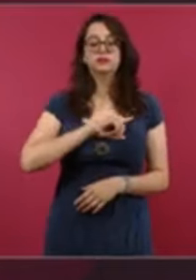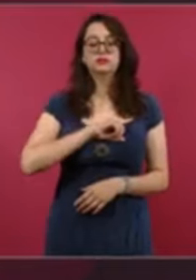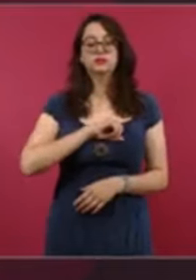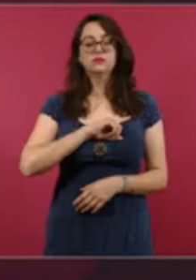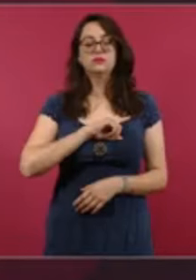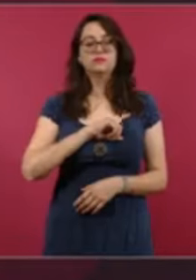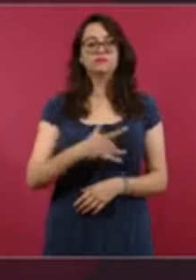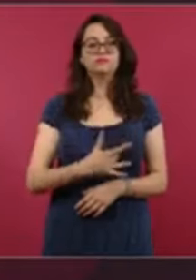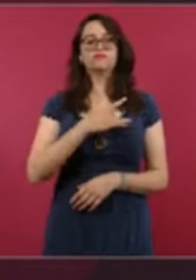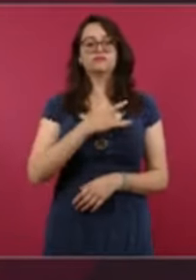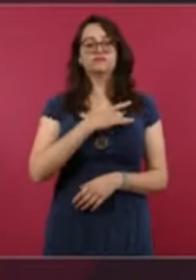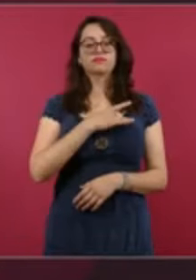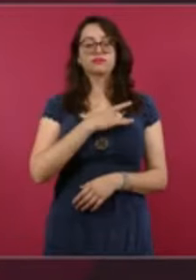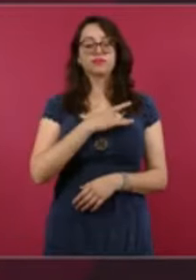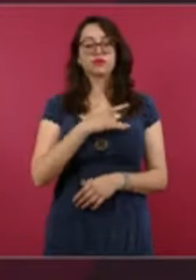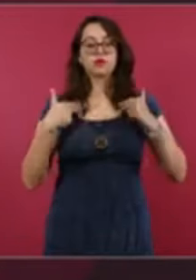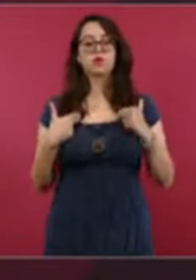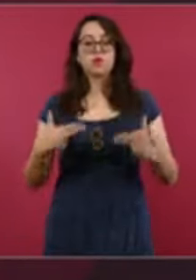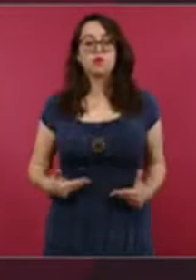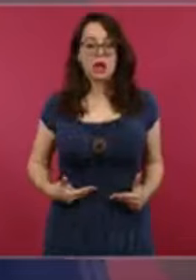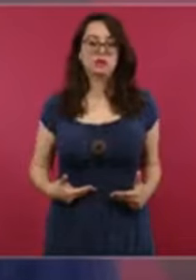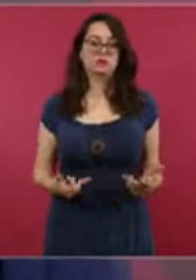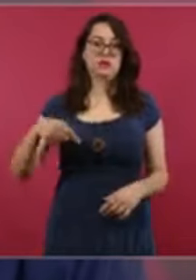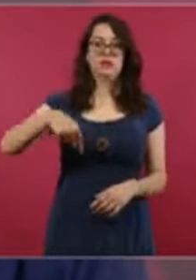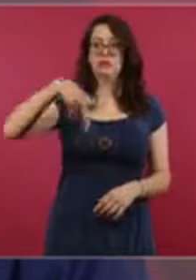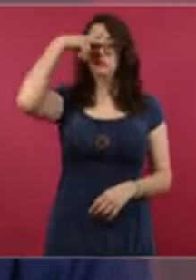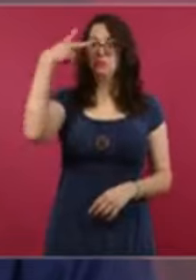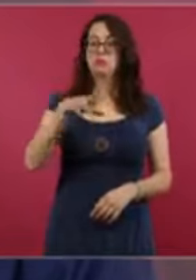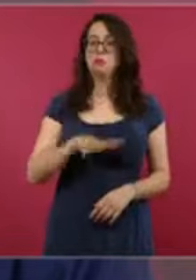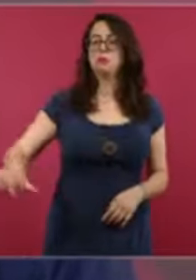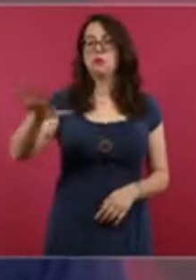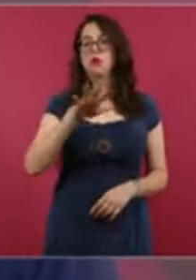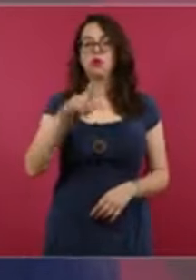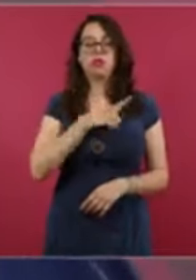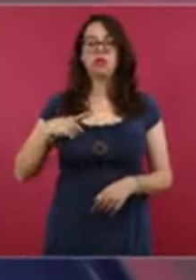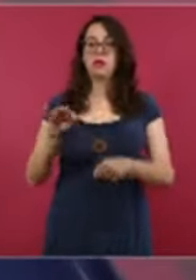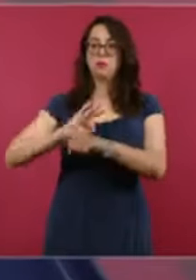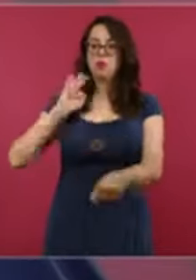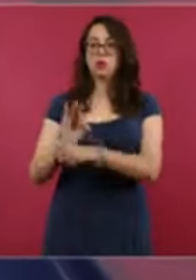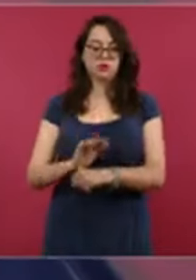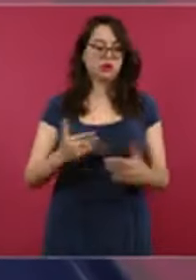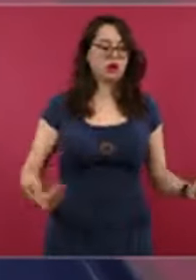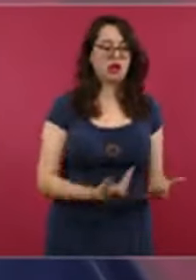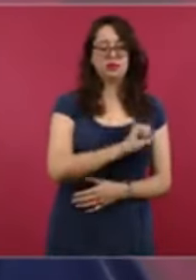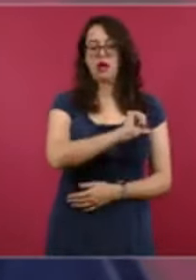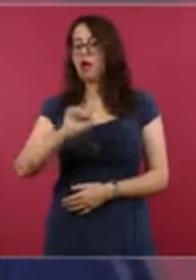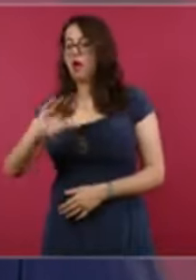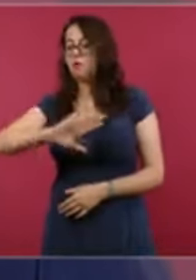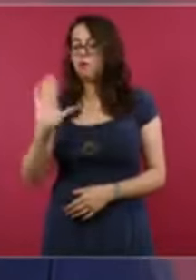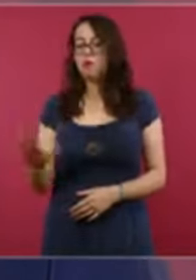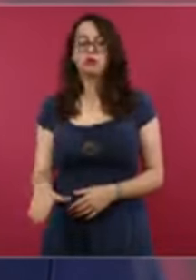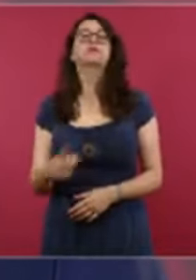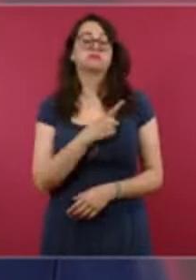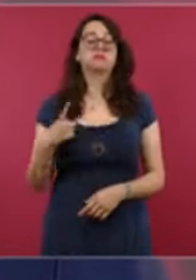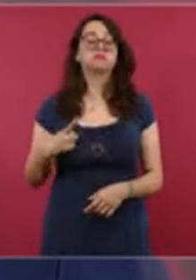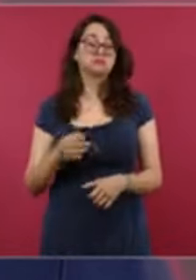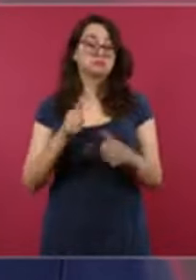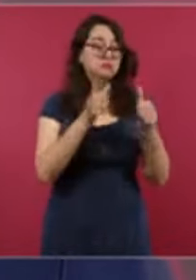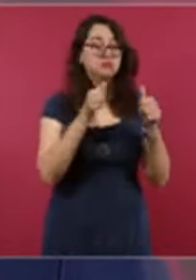que el ser humano, en particular el mexicano, tiene que tener seguridad social desde que nace hasta que muere, desde la cuna hasta la